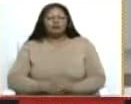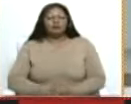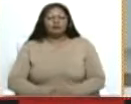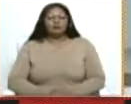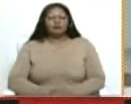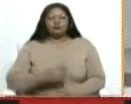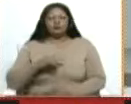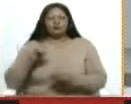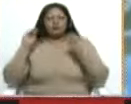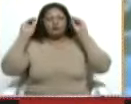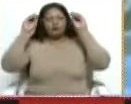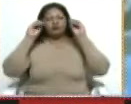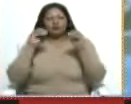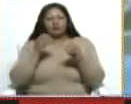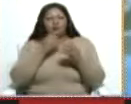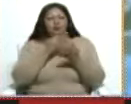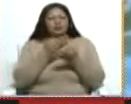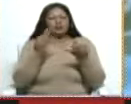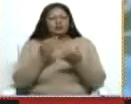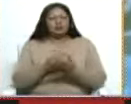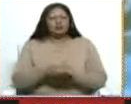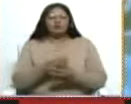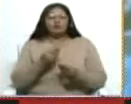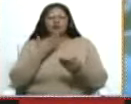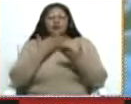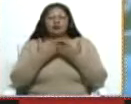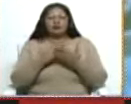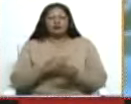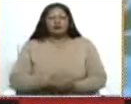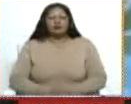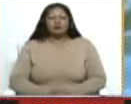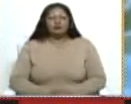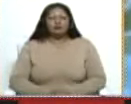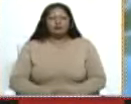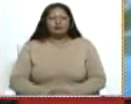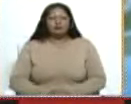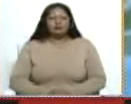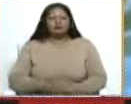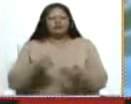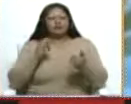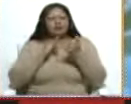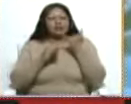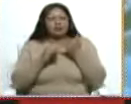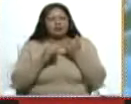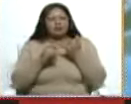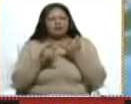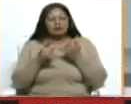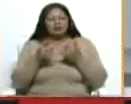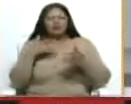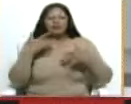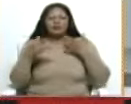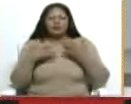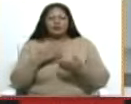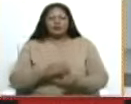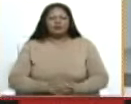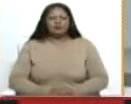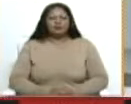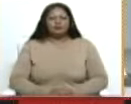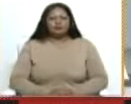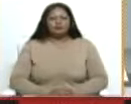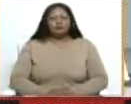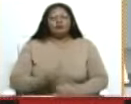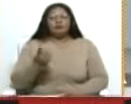formación. Bueno, excelente. Bueno, mira, muchísimas gracias. ¿Qué actividades, ya para ir cerrando, van a tener, que nos puedes decir? Bueno, lo primero es el